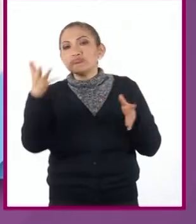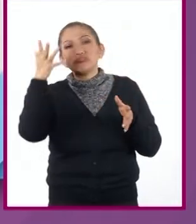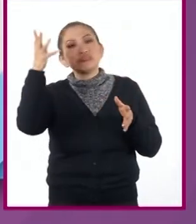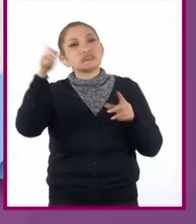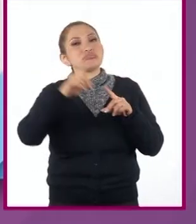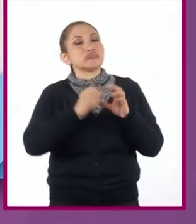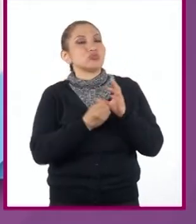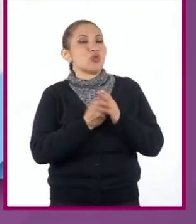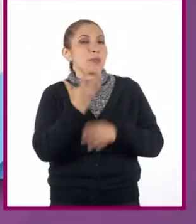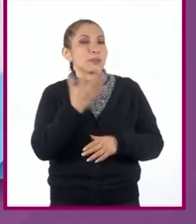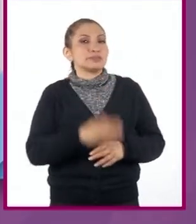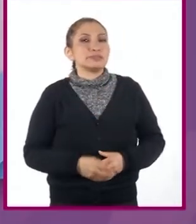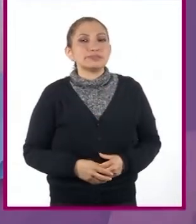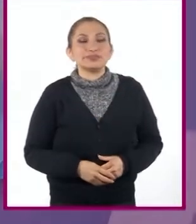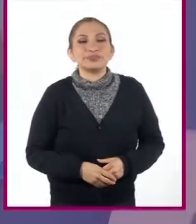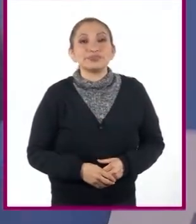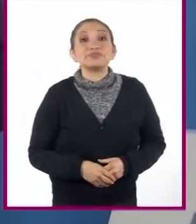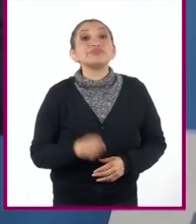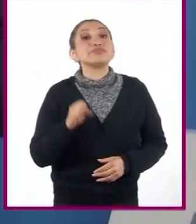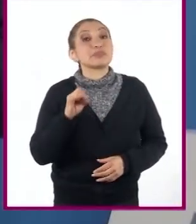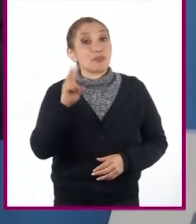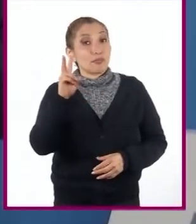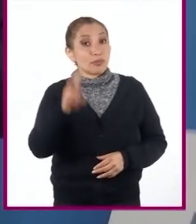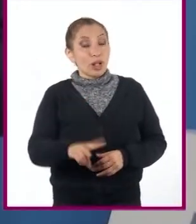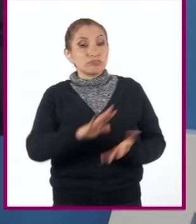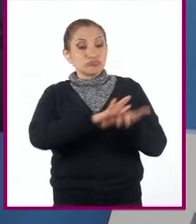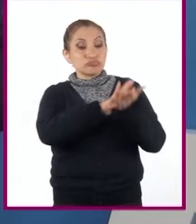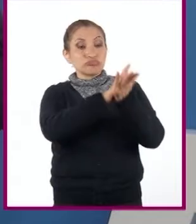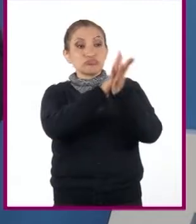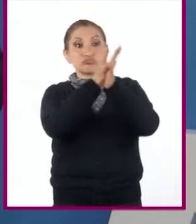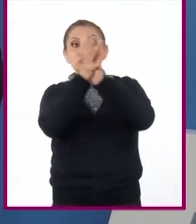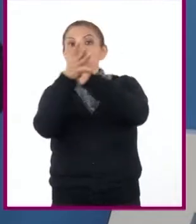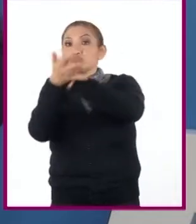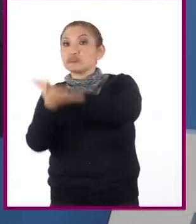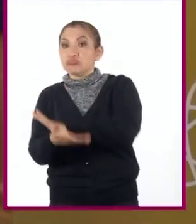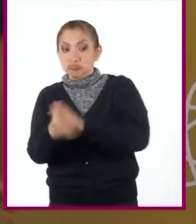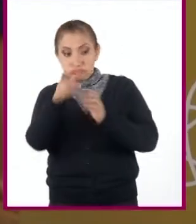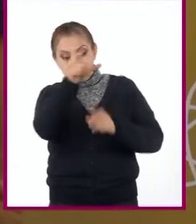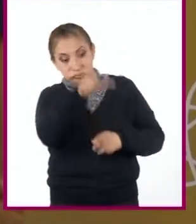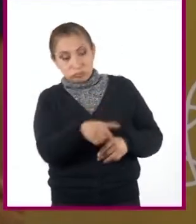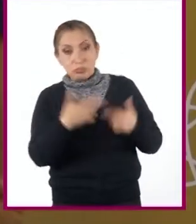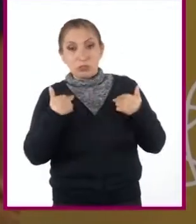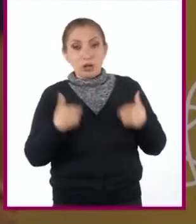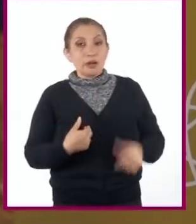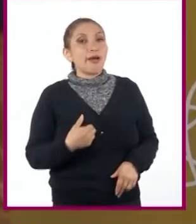completamente nuevo. Así es, evolucionamos como especie.